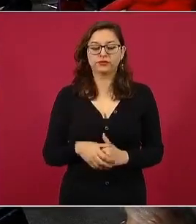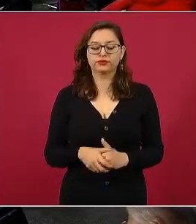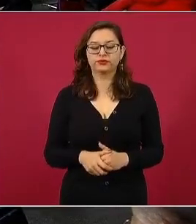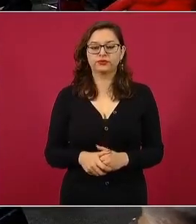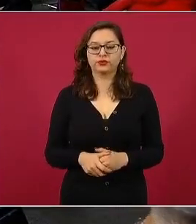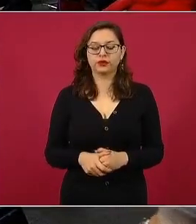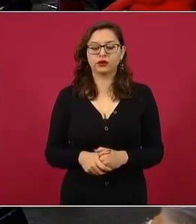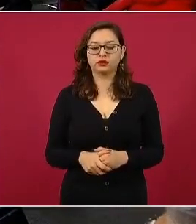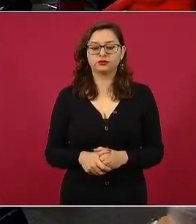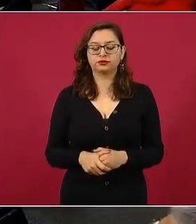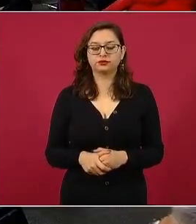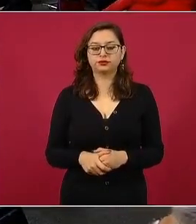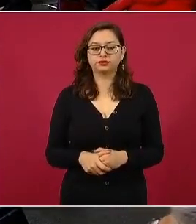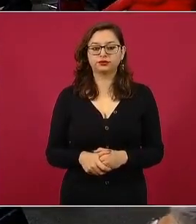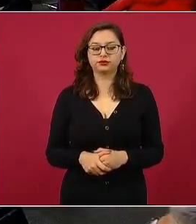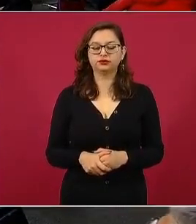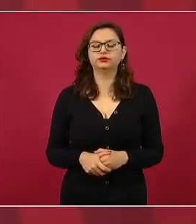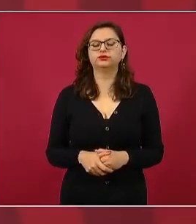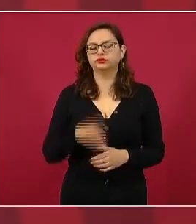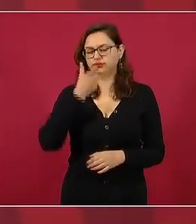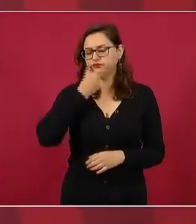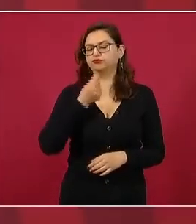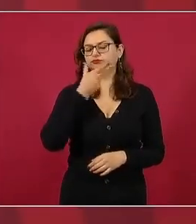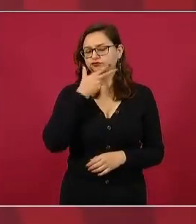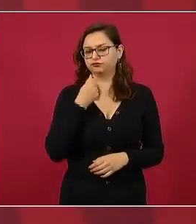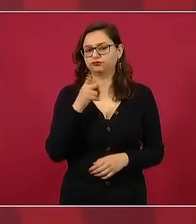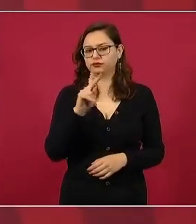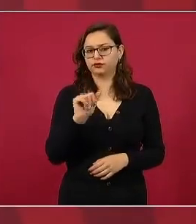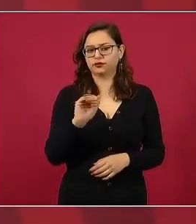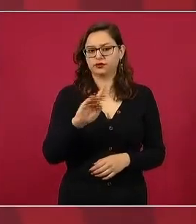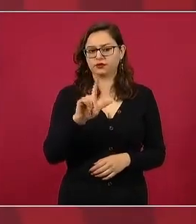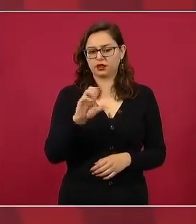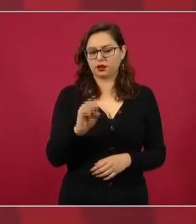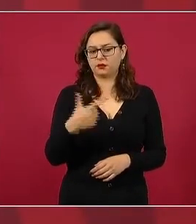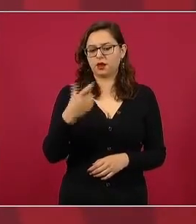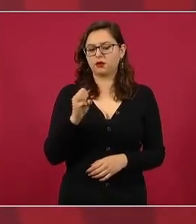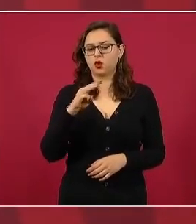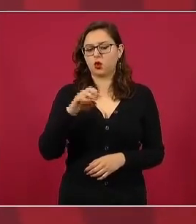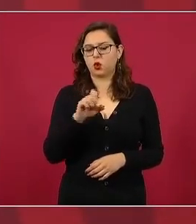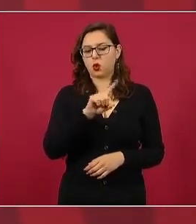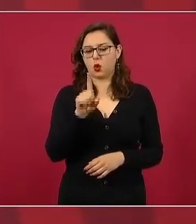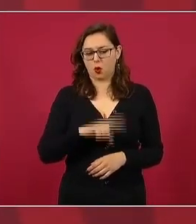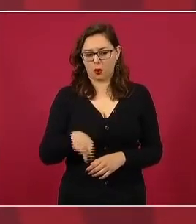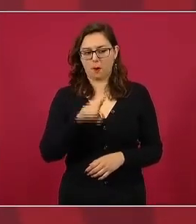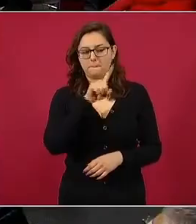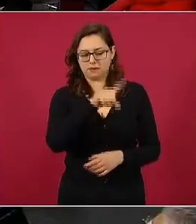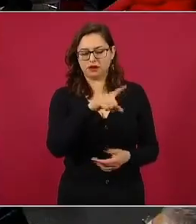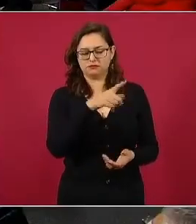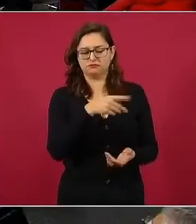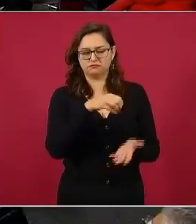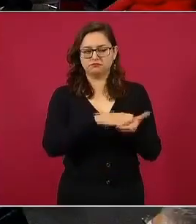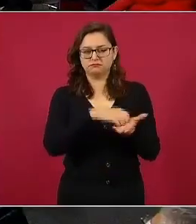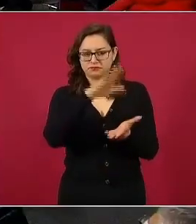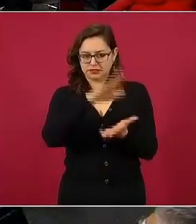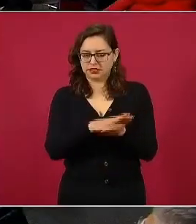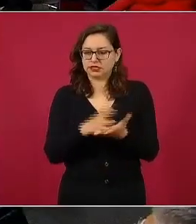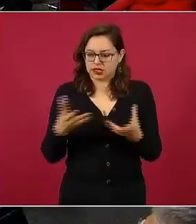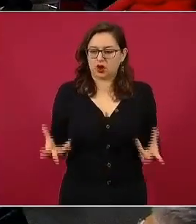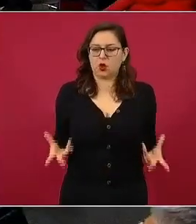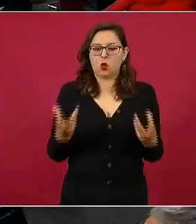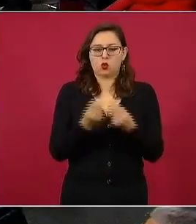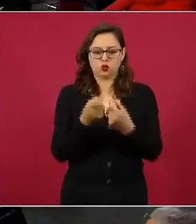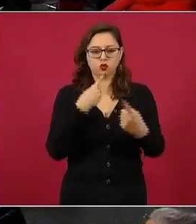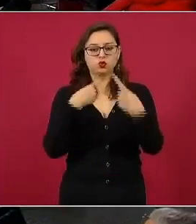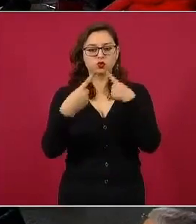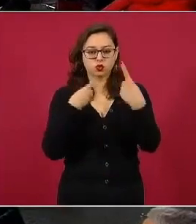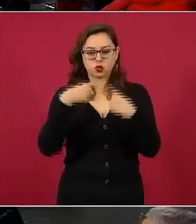encargamos, okay, a Pablo Gómez. ¿Pudiera recibir que los reciba directamente a los, sí, cooperativistas? Se